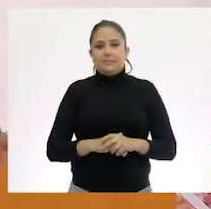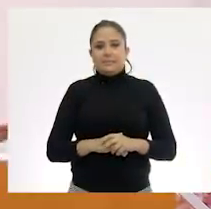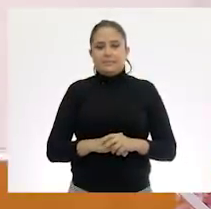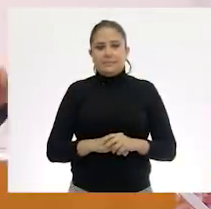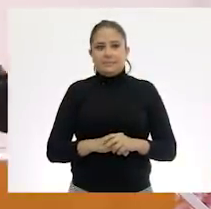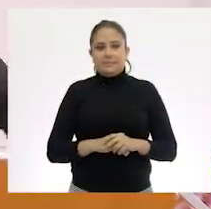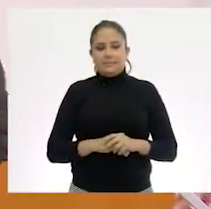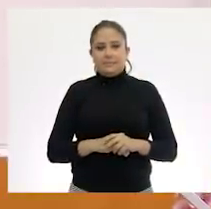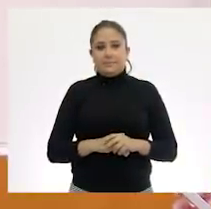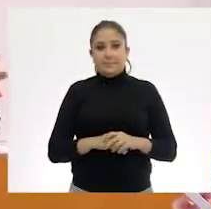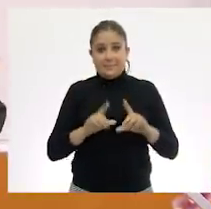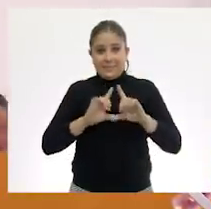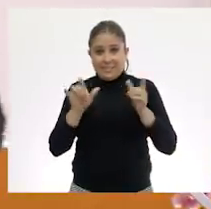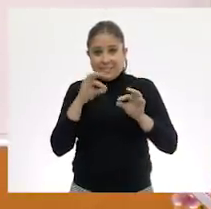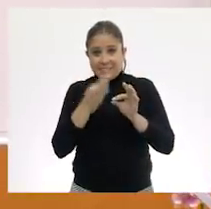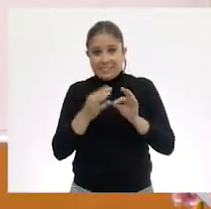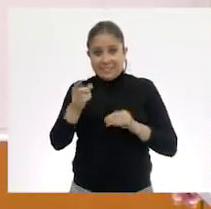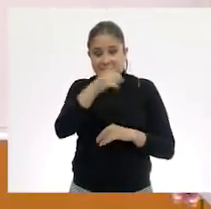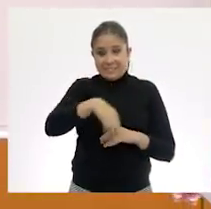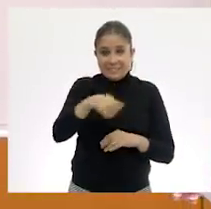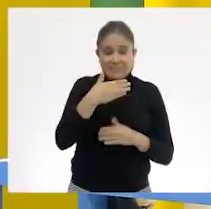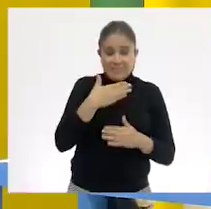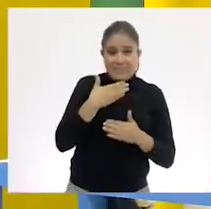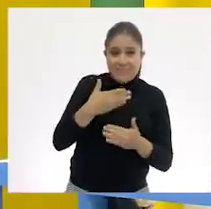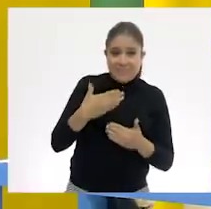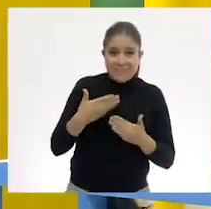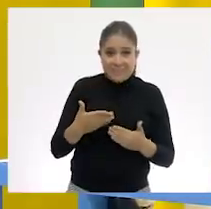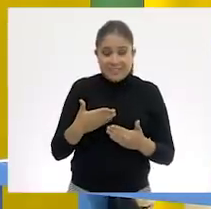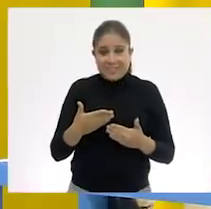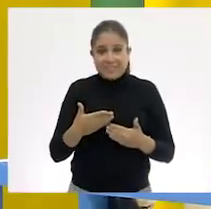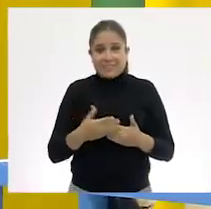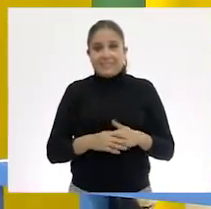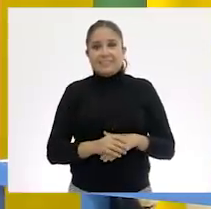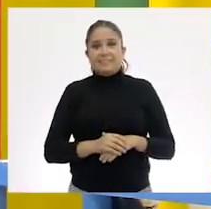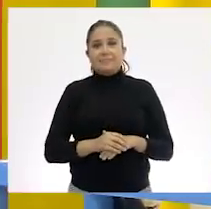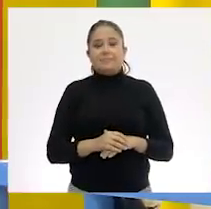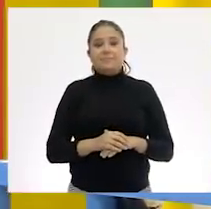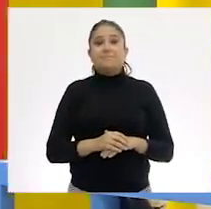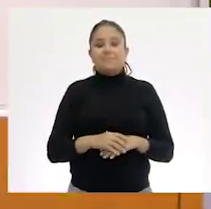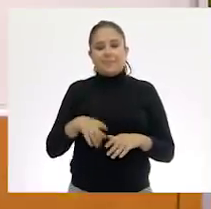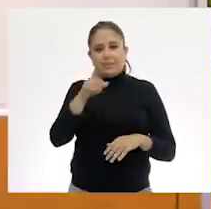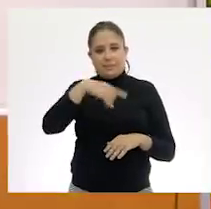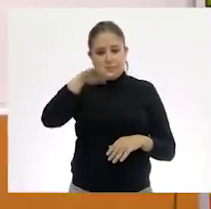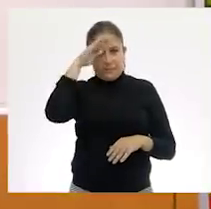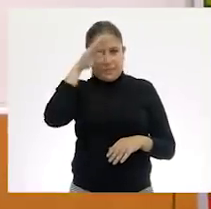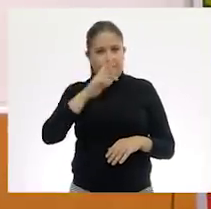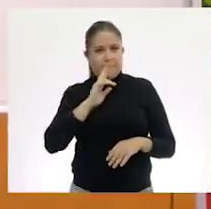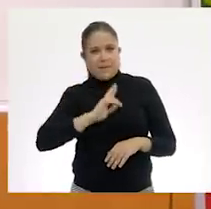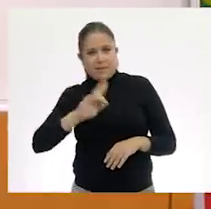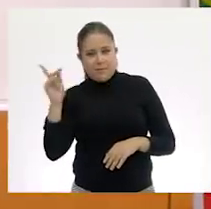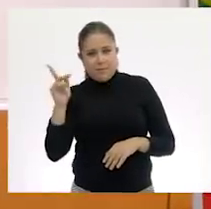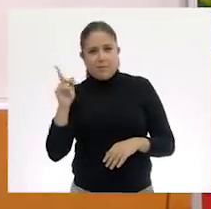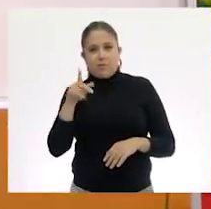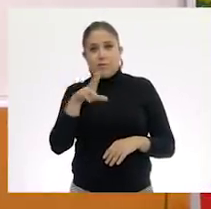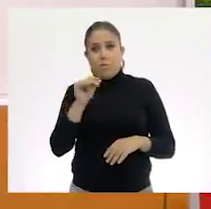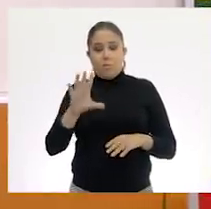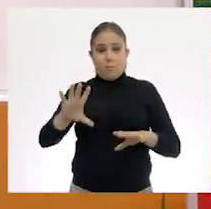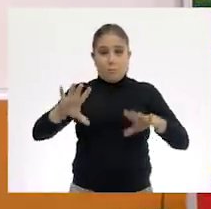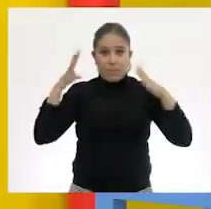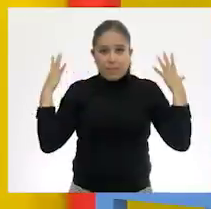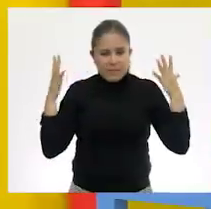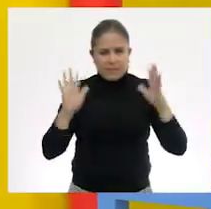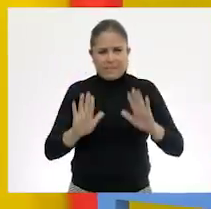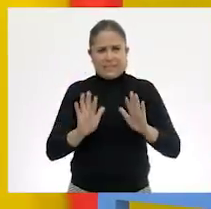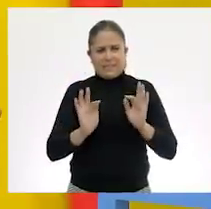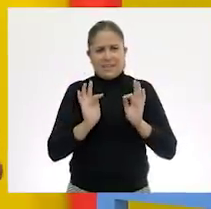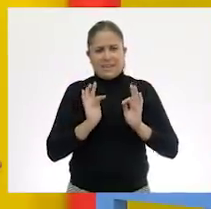va terminando? ¿Ya están listas y listos en casa? Todavía tienes poquito. Todavía tenemos tiempo, así que, bueno, vamos a pensarlo mejor. No hay que precipitarse. Y si no,